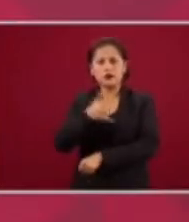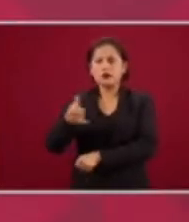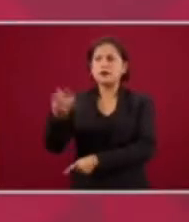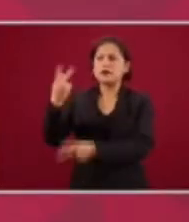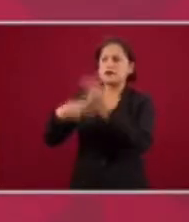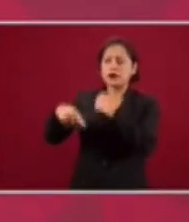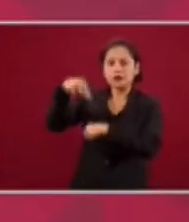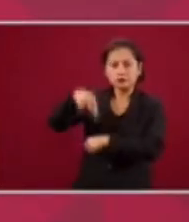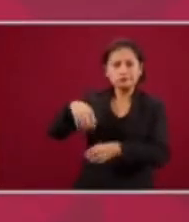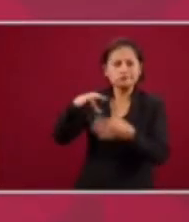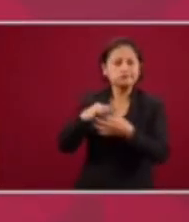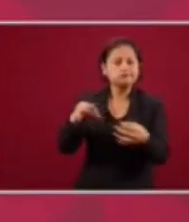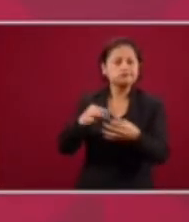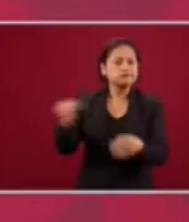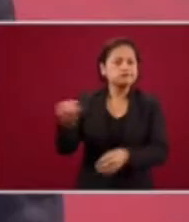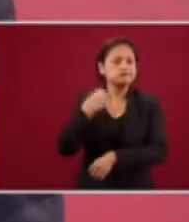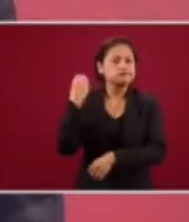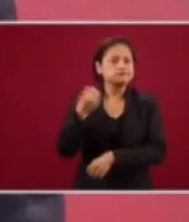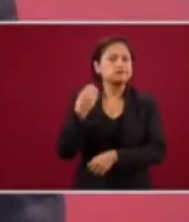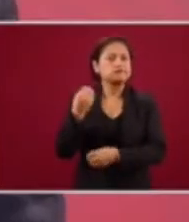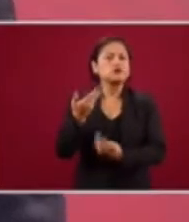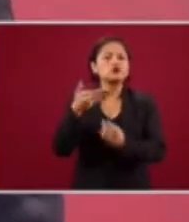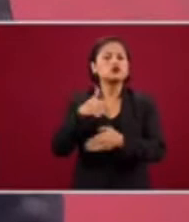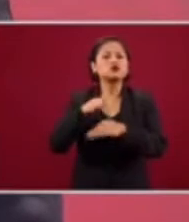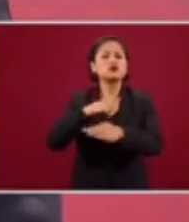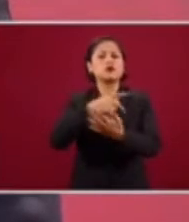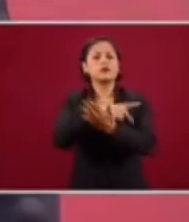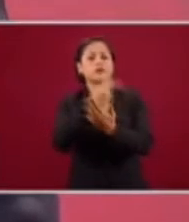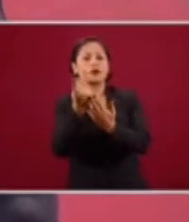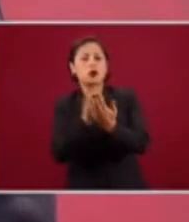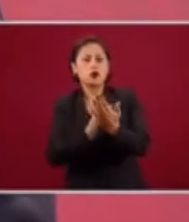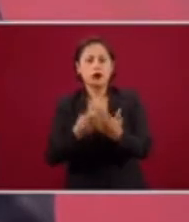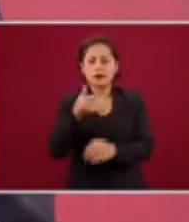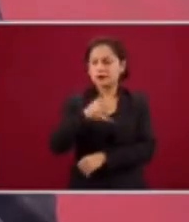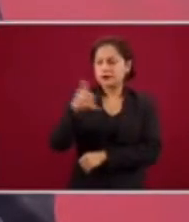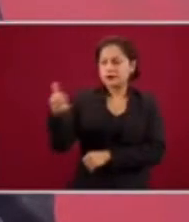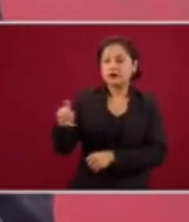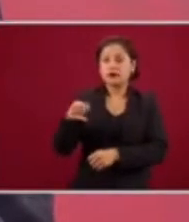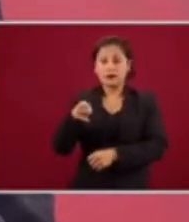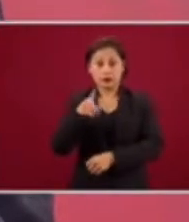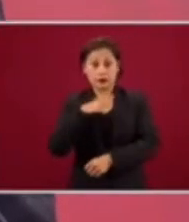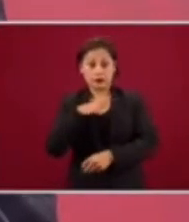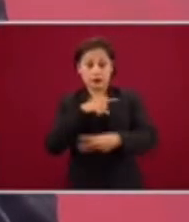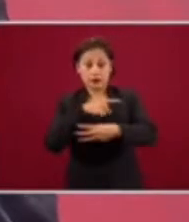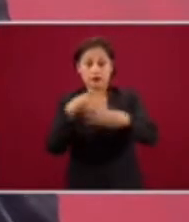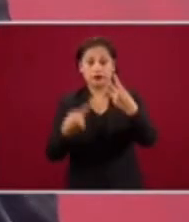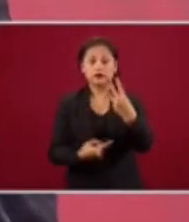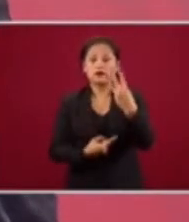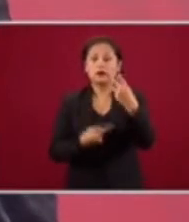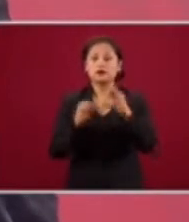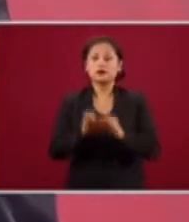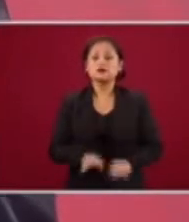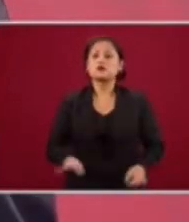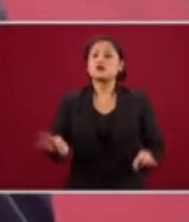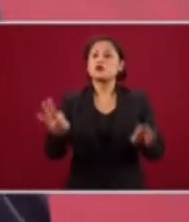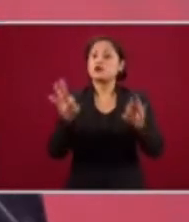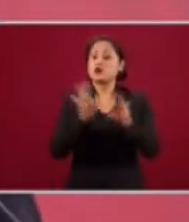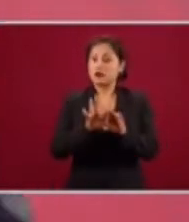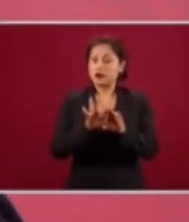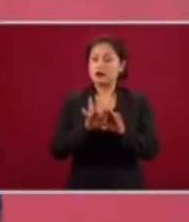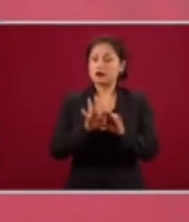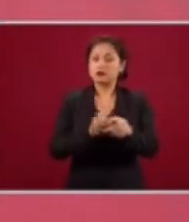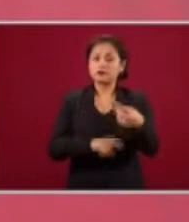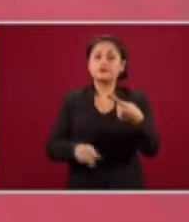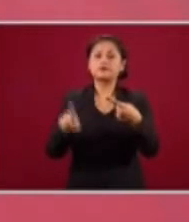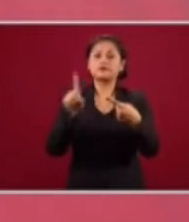los programas del Infonavit. Aprovechamos. Hay tres programas que son fundamentales. Uno, que es